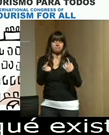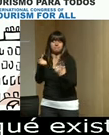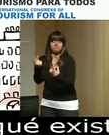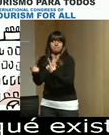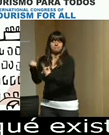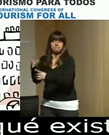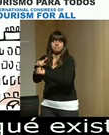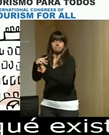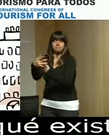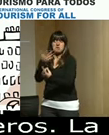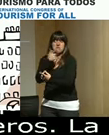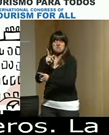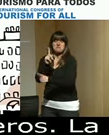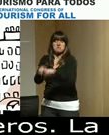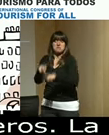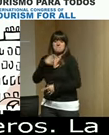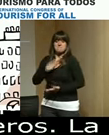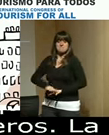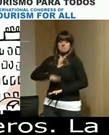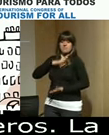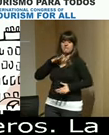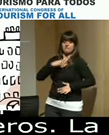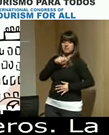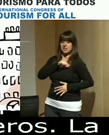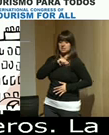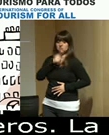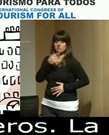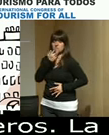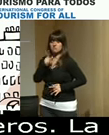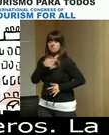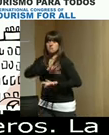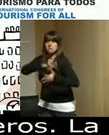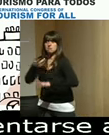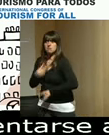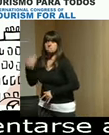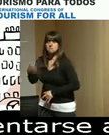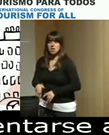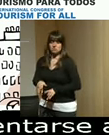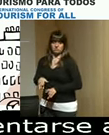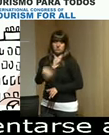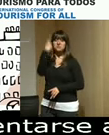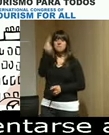tornarse hostil según sus capacidades físicas y sensoriales. Un producto turístico es eso, un producto